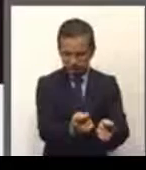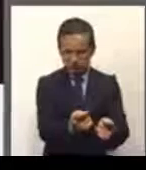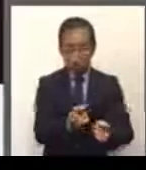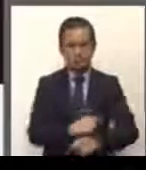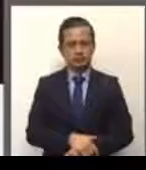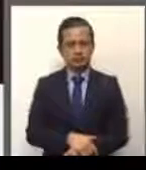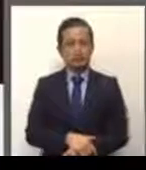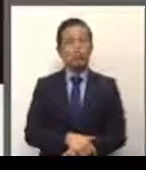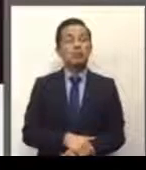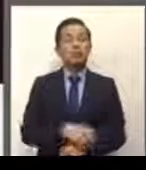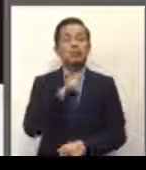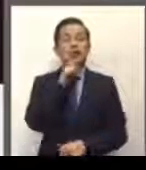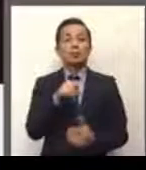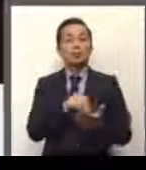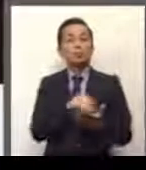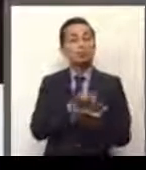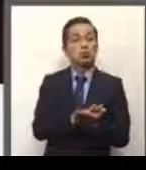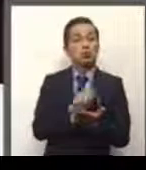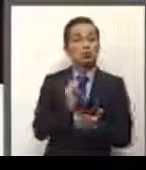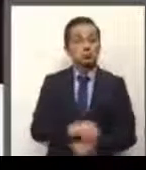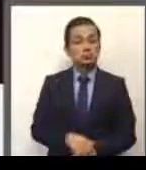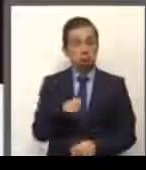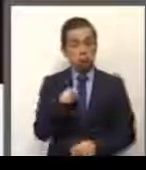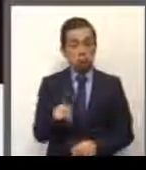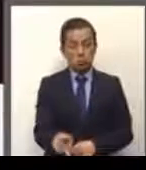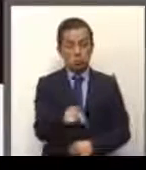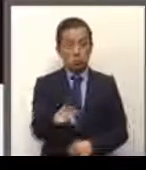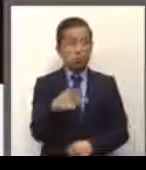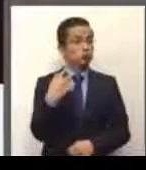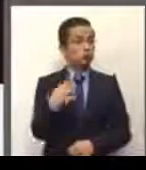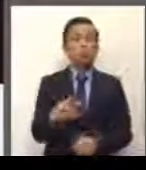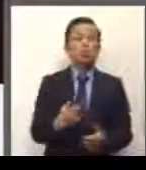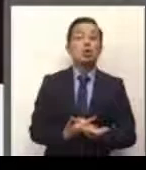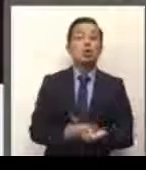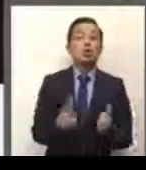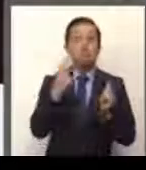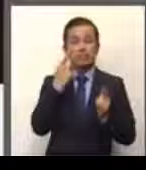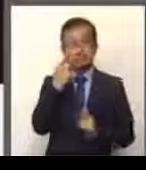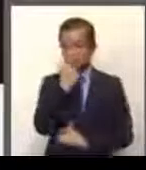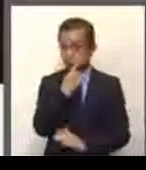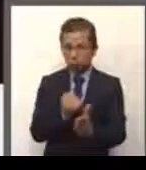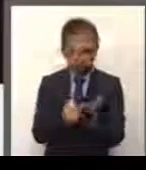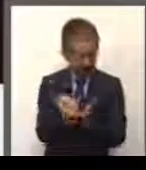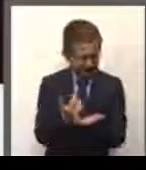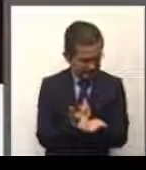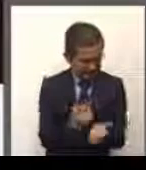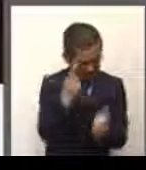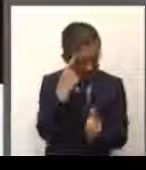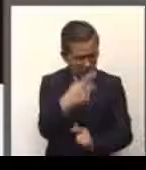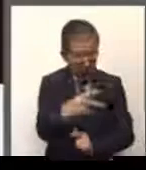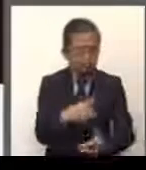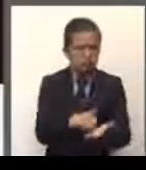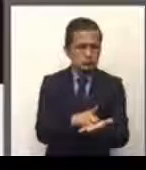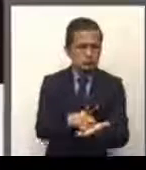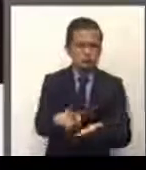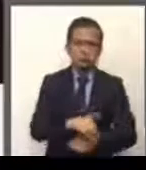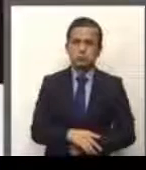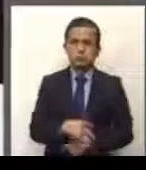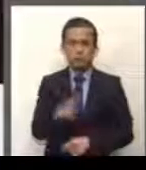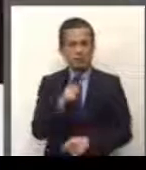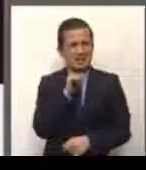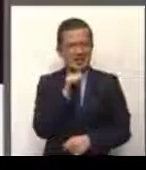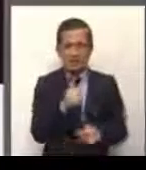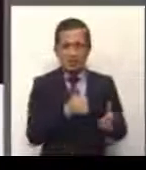Exige también la libertad que deben tener los pueblos para gozar de sus libertades y derechos, sin ningún